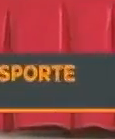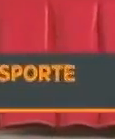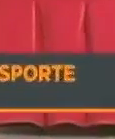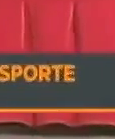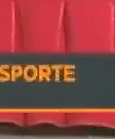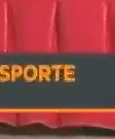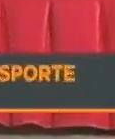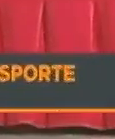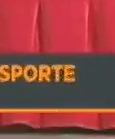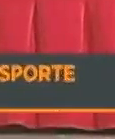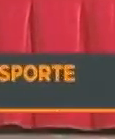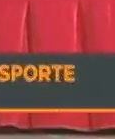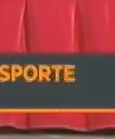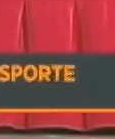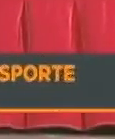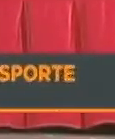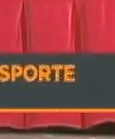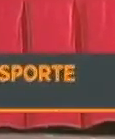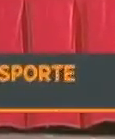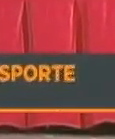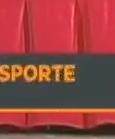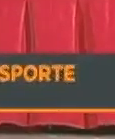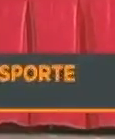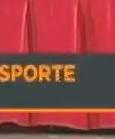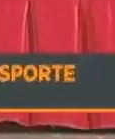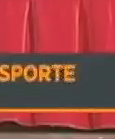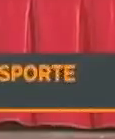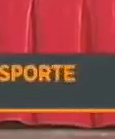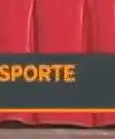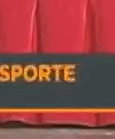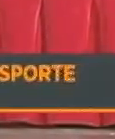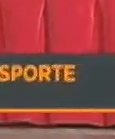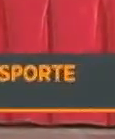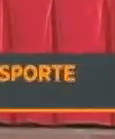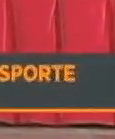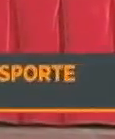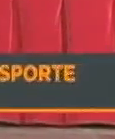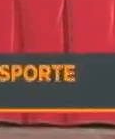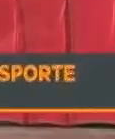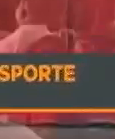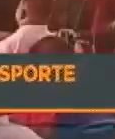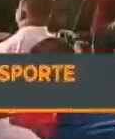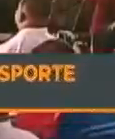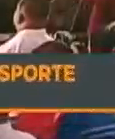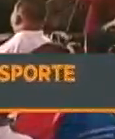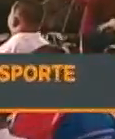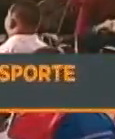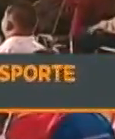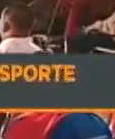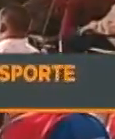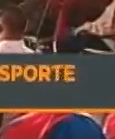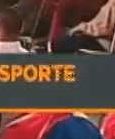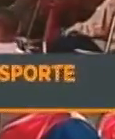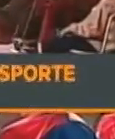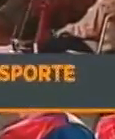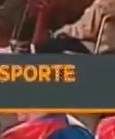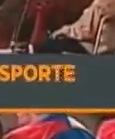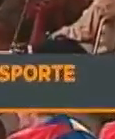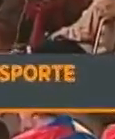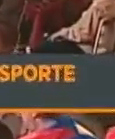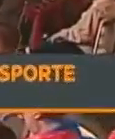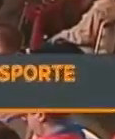Alú, no te vistas que no vas, compadre. No te van a dejar ser candidato, Ramos Alú. Te lo digo desde aquí.